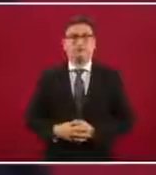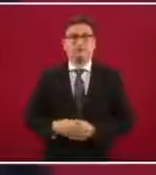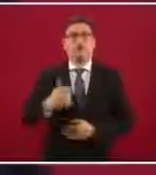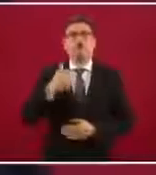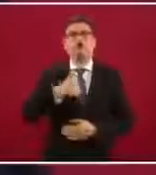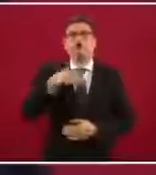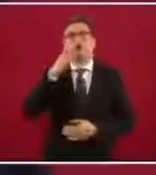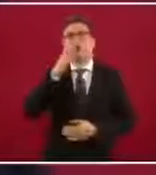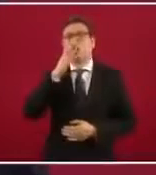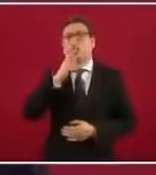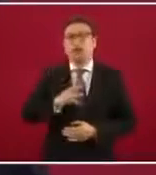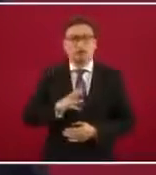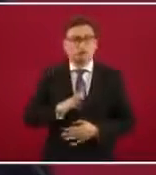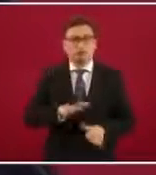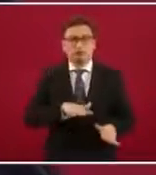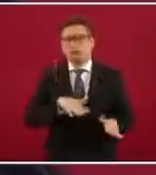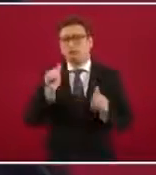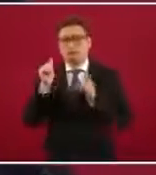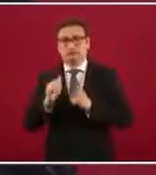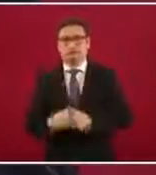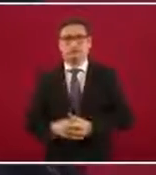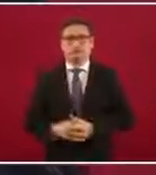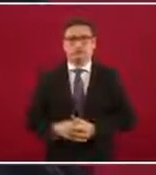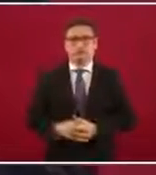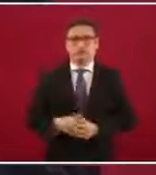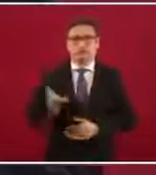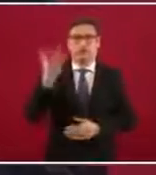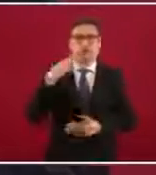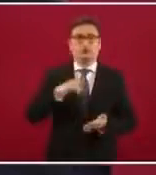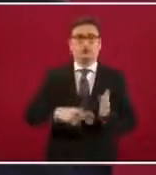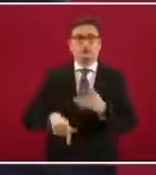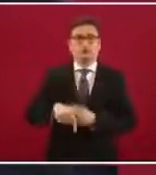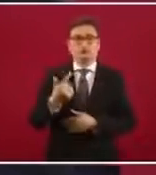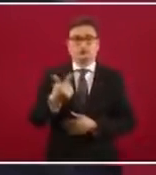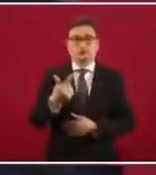Estuve a punto de hacerlo en el 12,